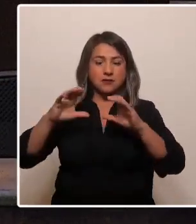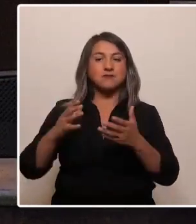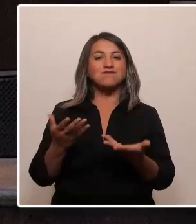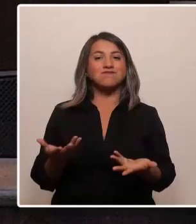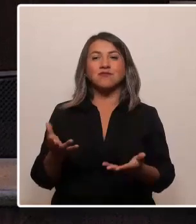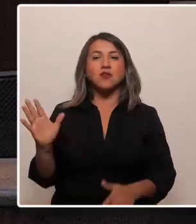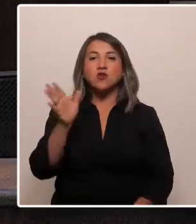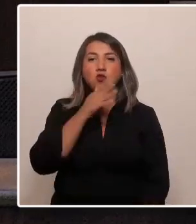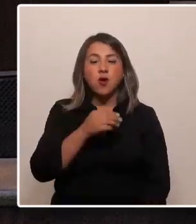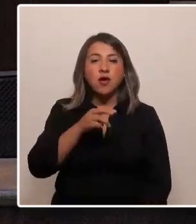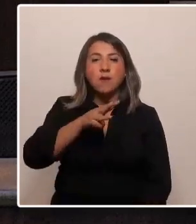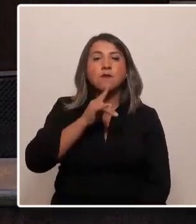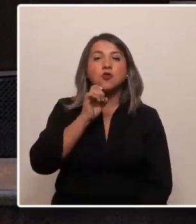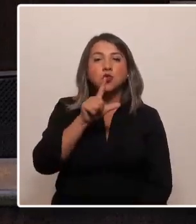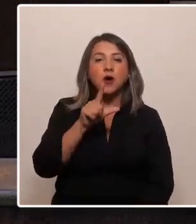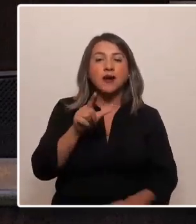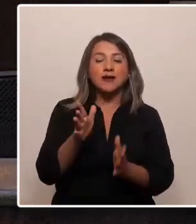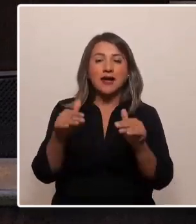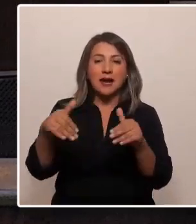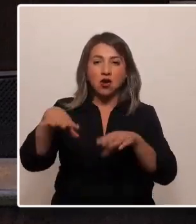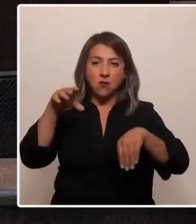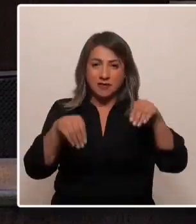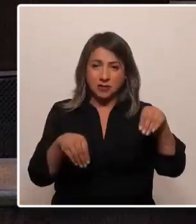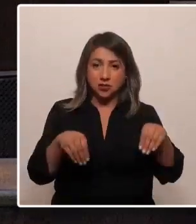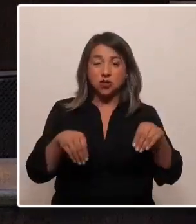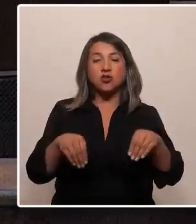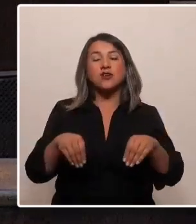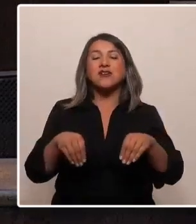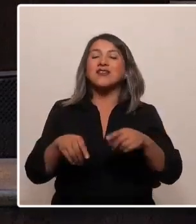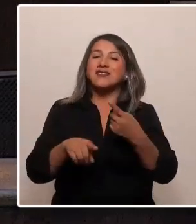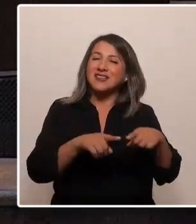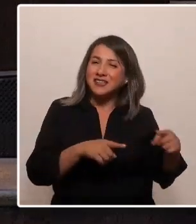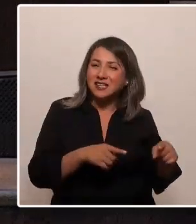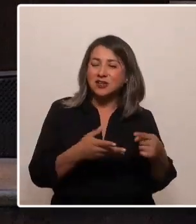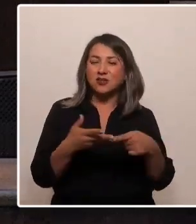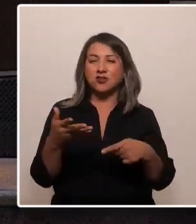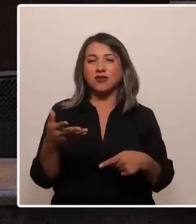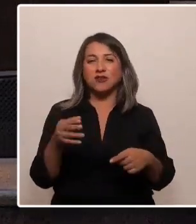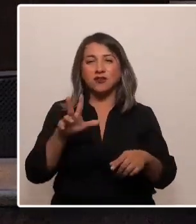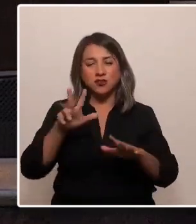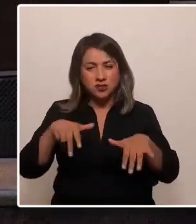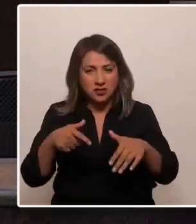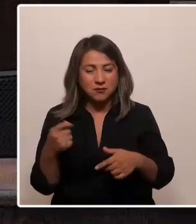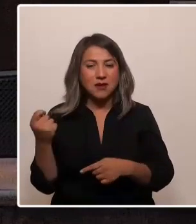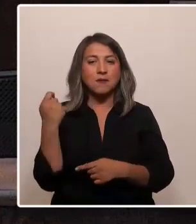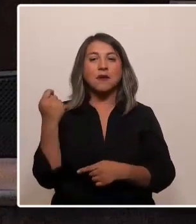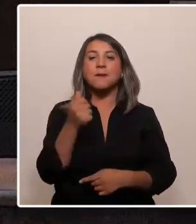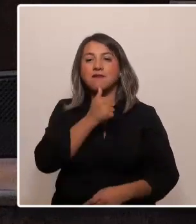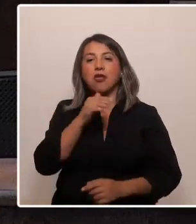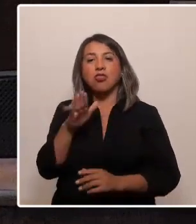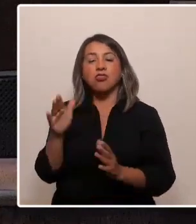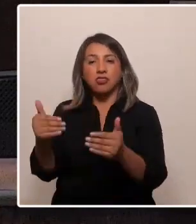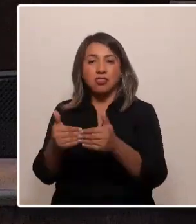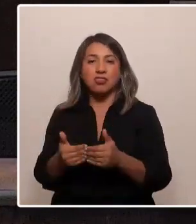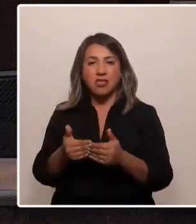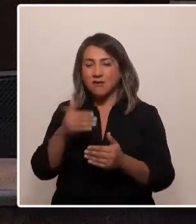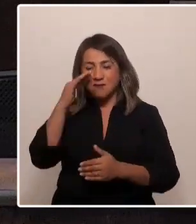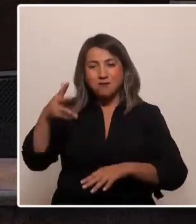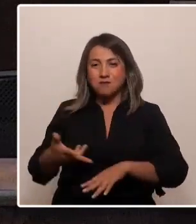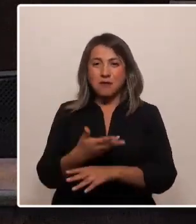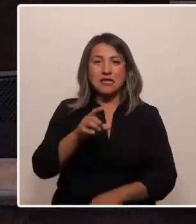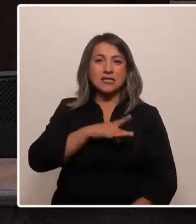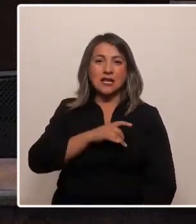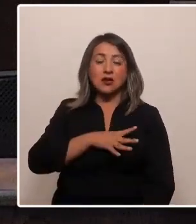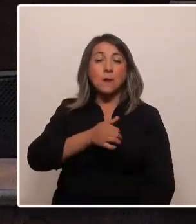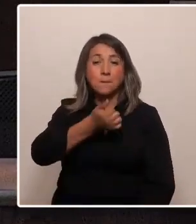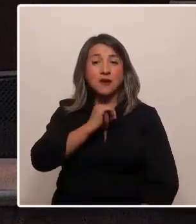existir las mutuales, cajas de compensación y otros prestadores privados o administradores privados. Todo sería estatal y eso es malo para los chilenos.